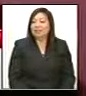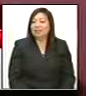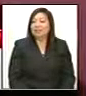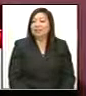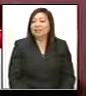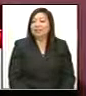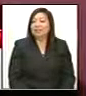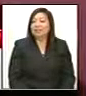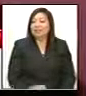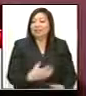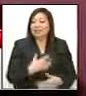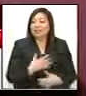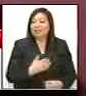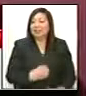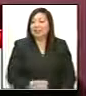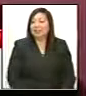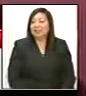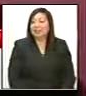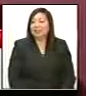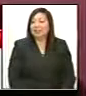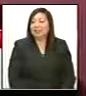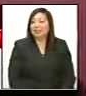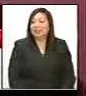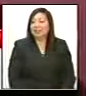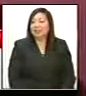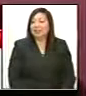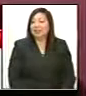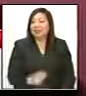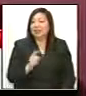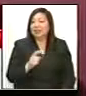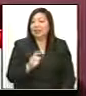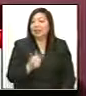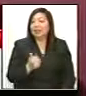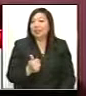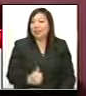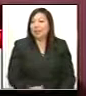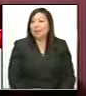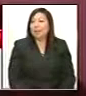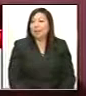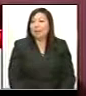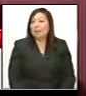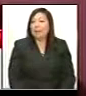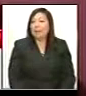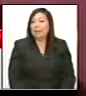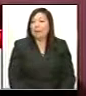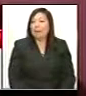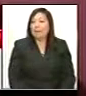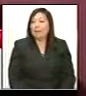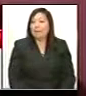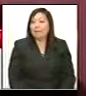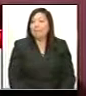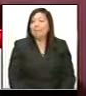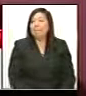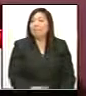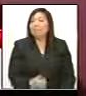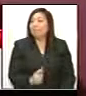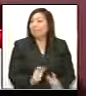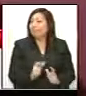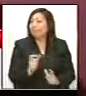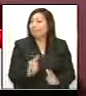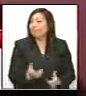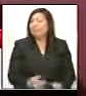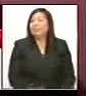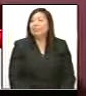del sector salud. Ahí están los medicamentos, que solamente necesitamos otra clase de medicamentos. O sea, y hay otros congresistas,